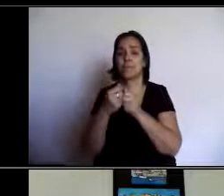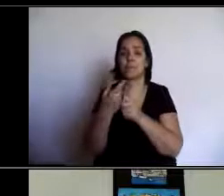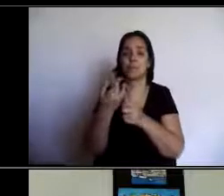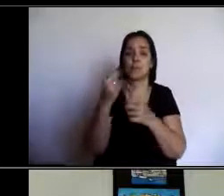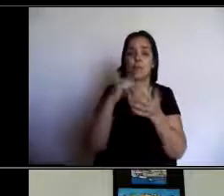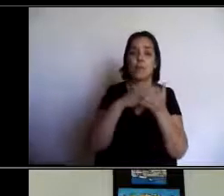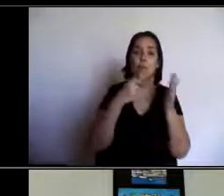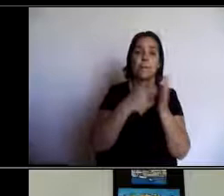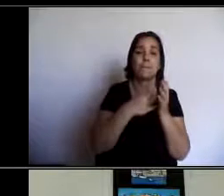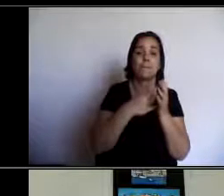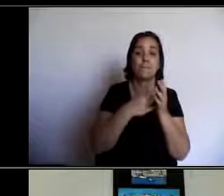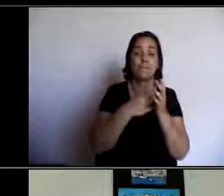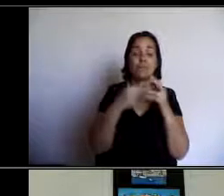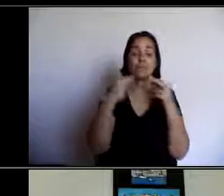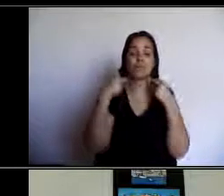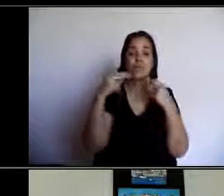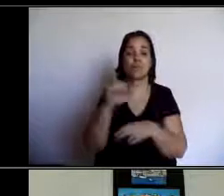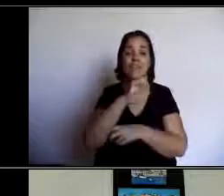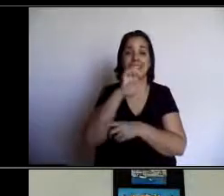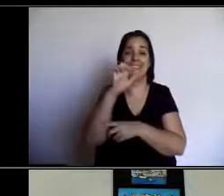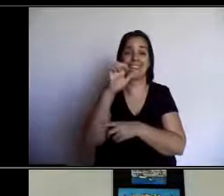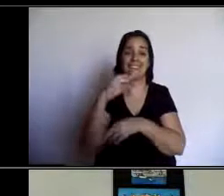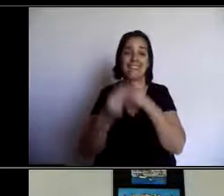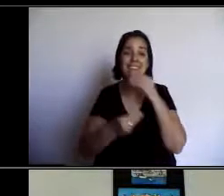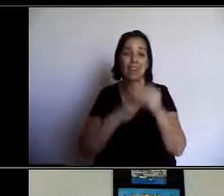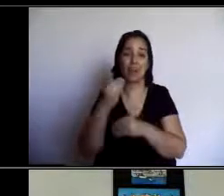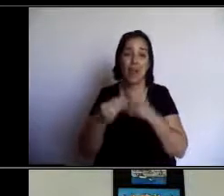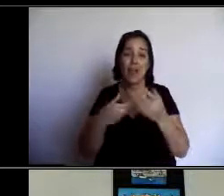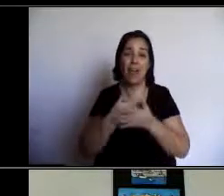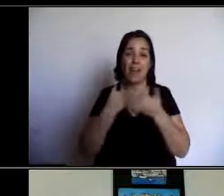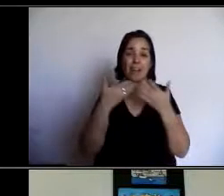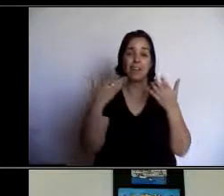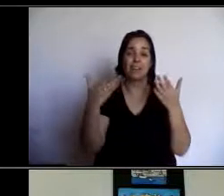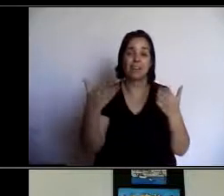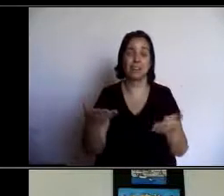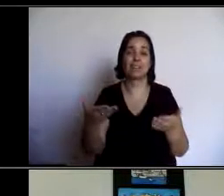Europa, que consiste en el ofrecimiento